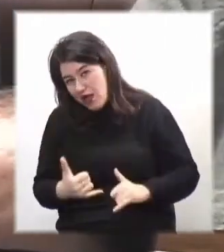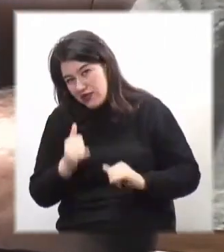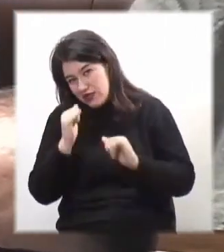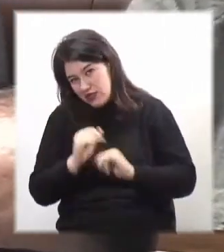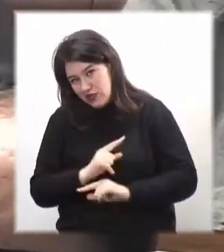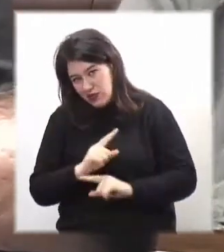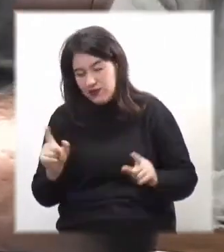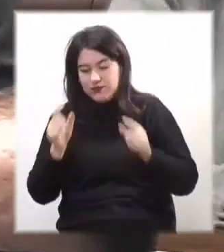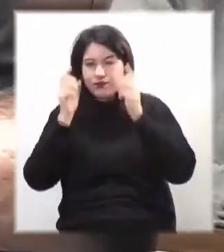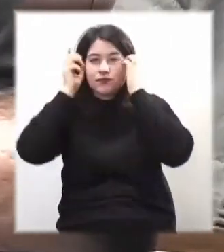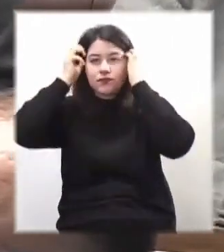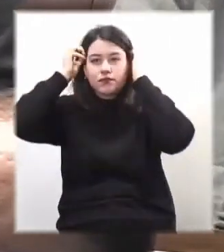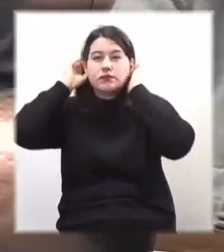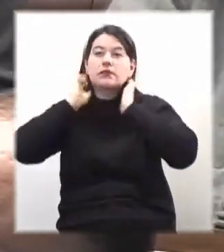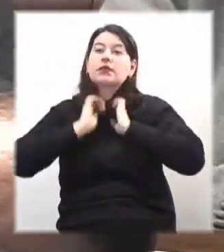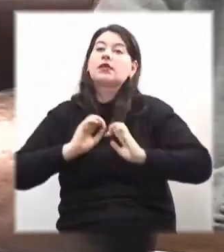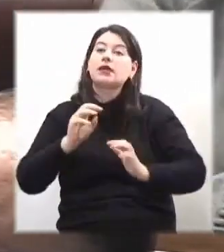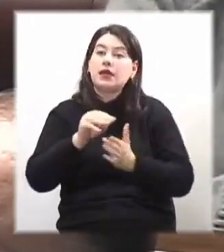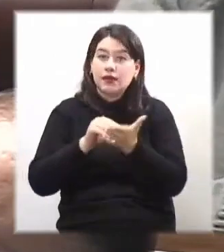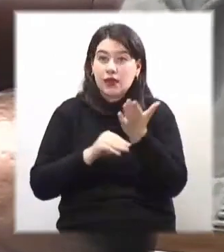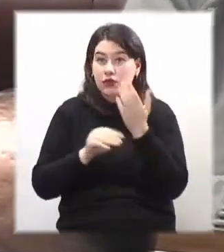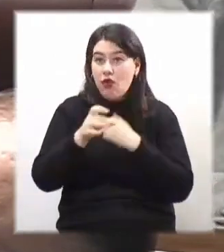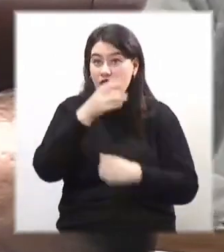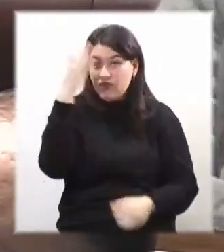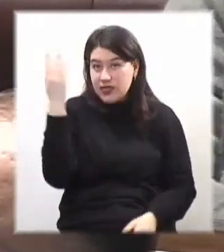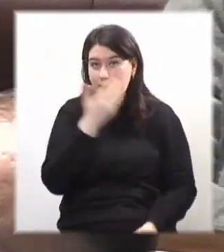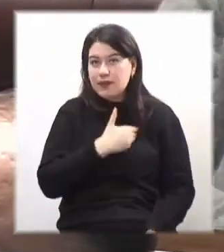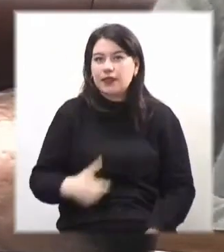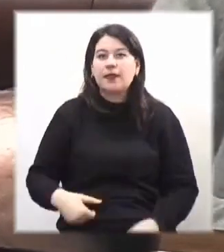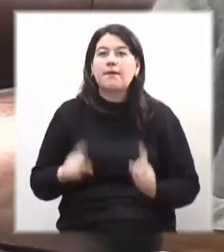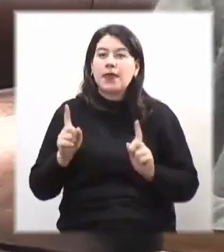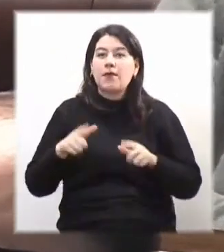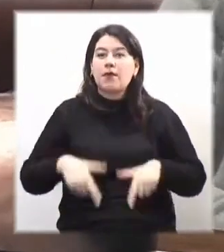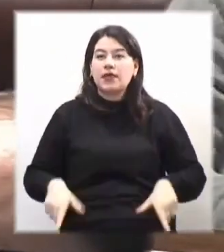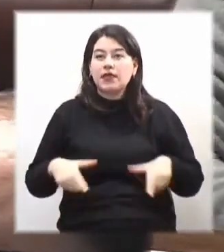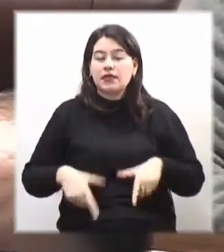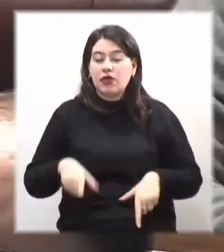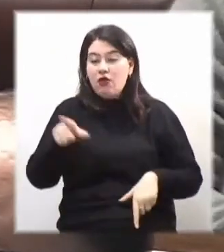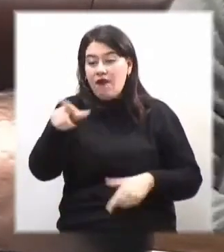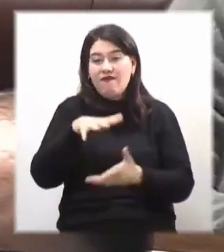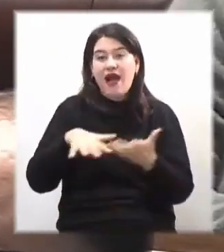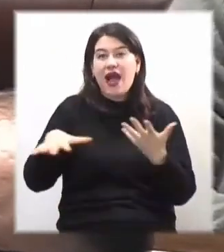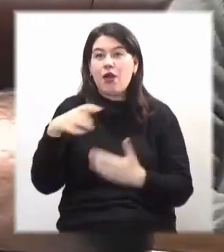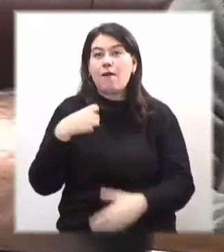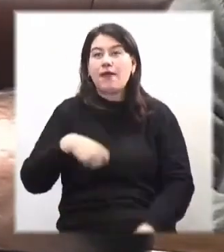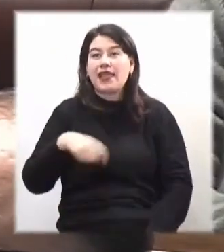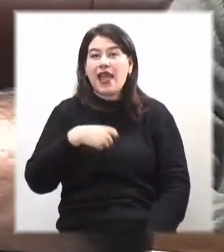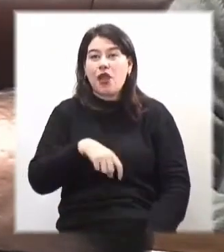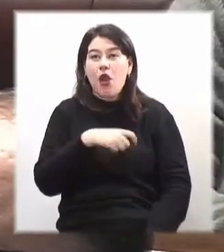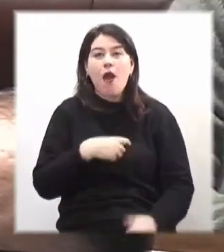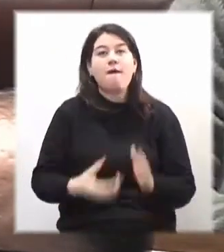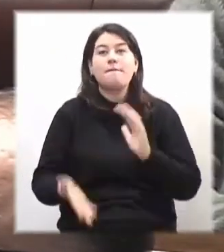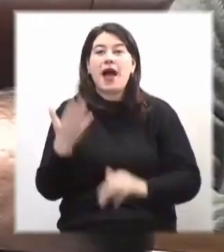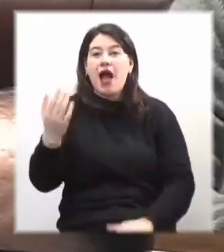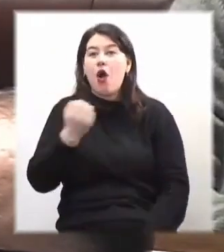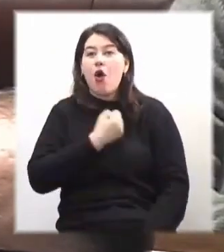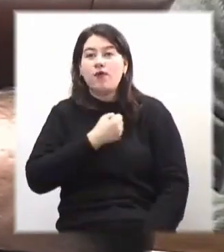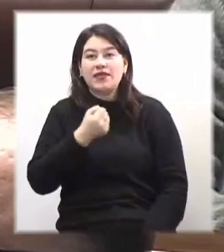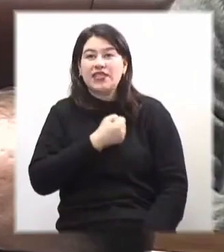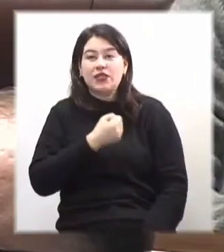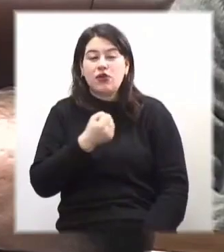plan de acuerdo a los datos oficiales presidente del propio ministerio el barrio peñarol fue el barrio con mayor cantidad de homicidios en el